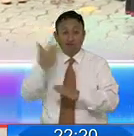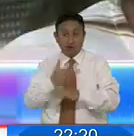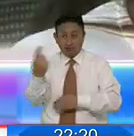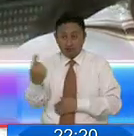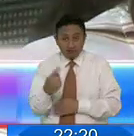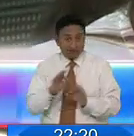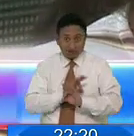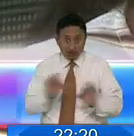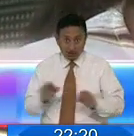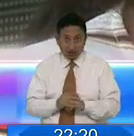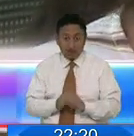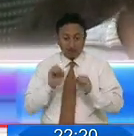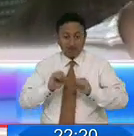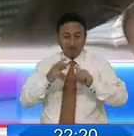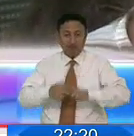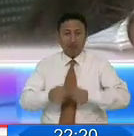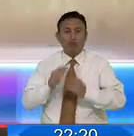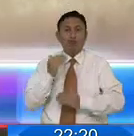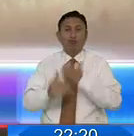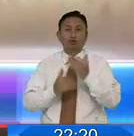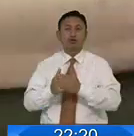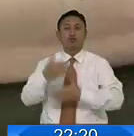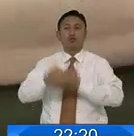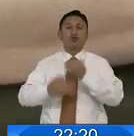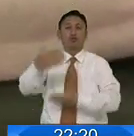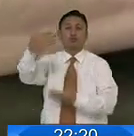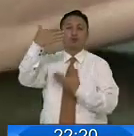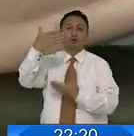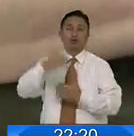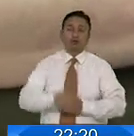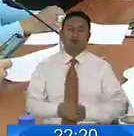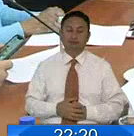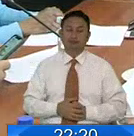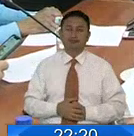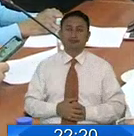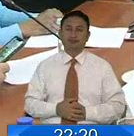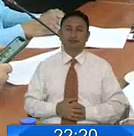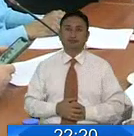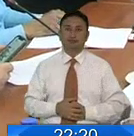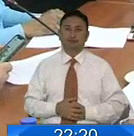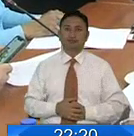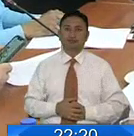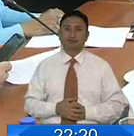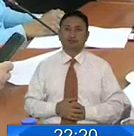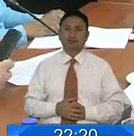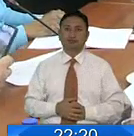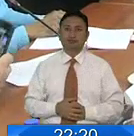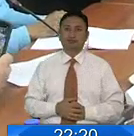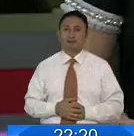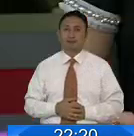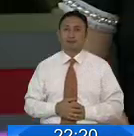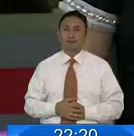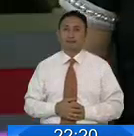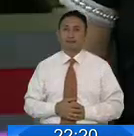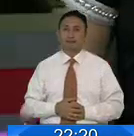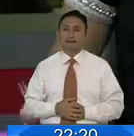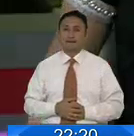se le iniciará el proceso para un juicio político en quito informó andrew a orbe